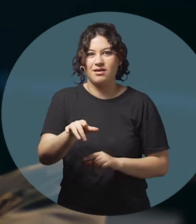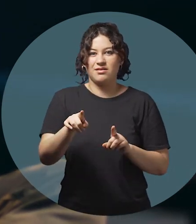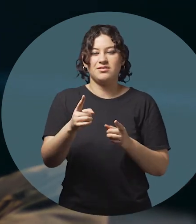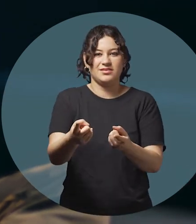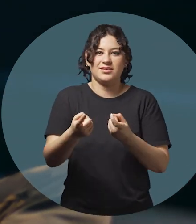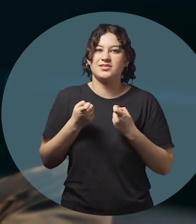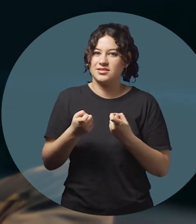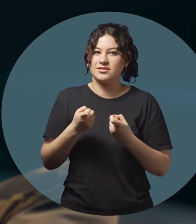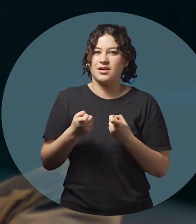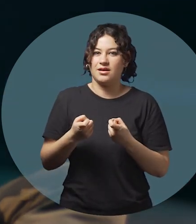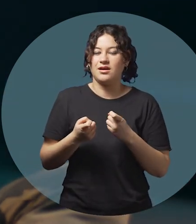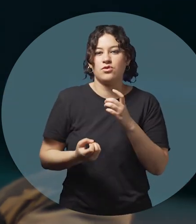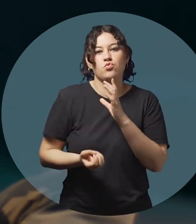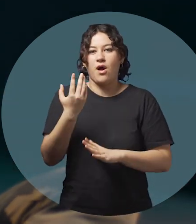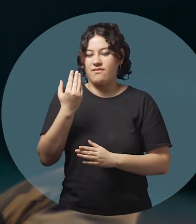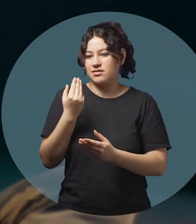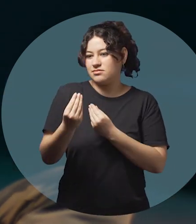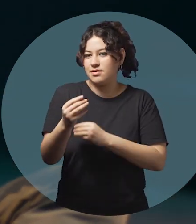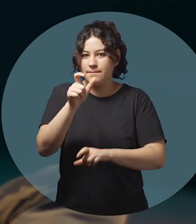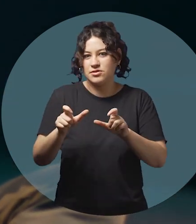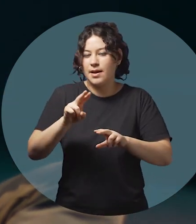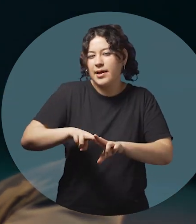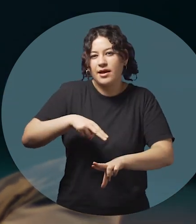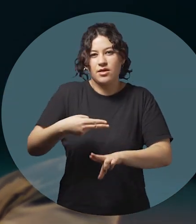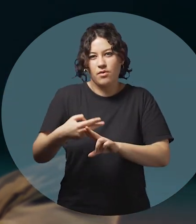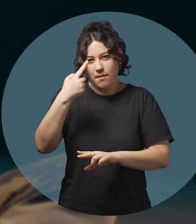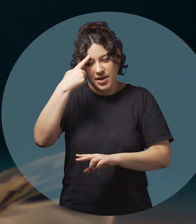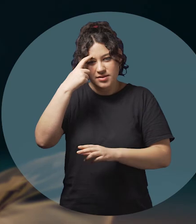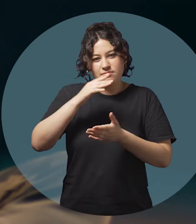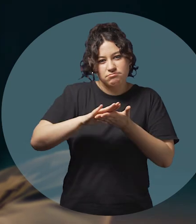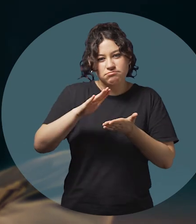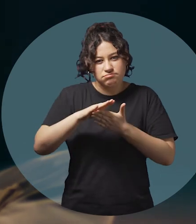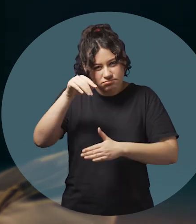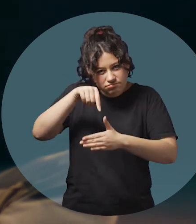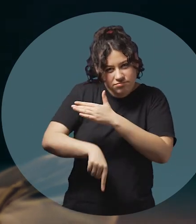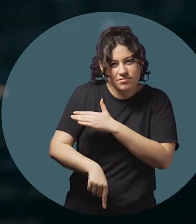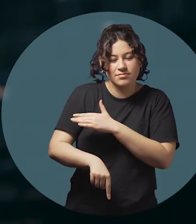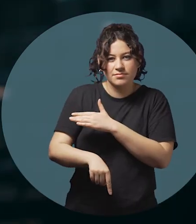se precisa de nuevas personas para que vuelvan a razonar y vuelvan a profundizar.